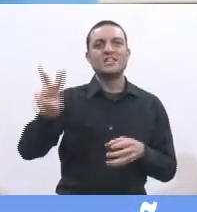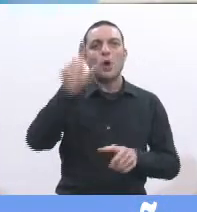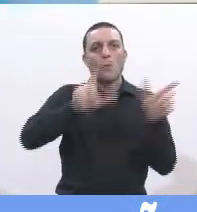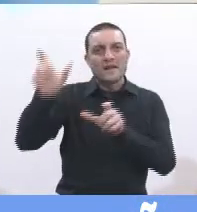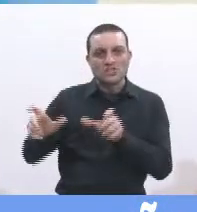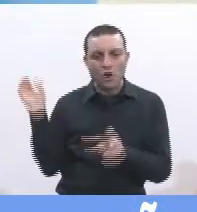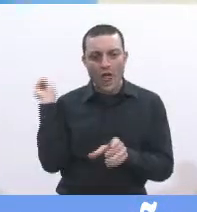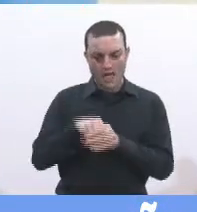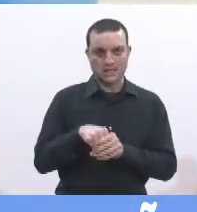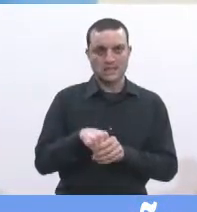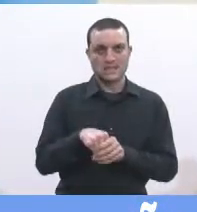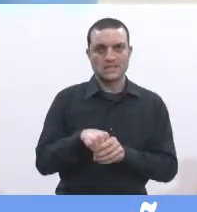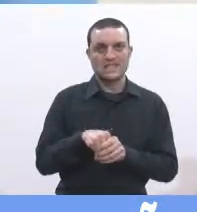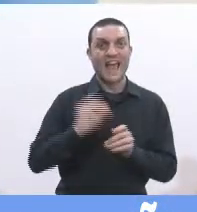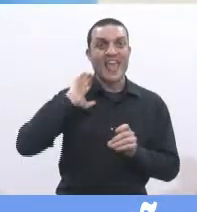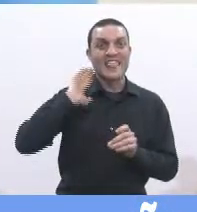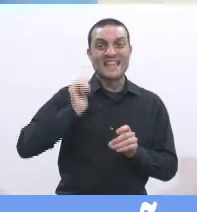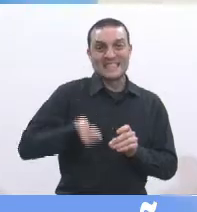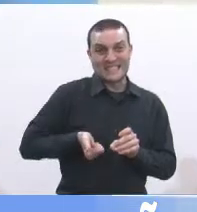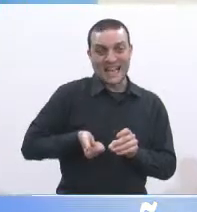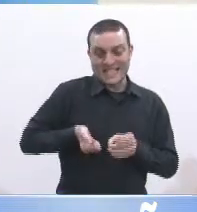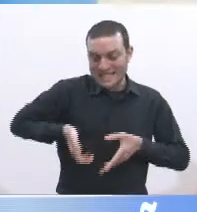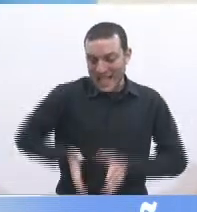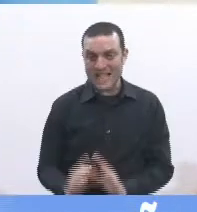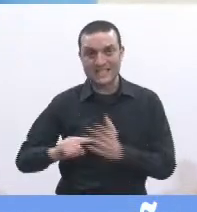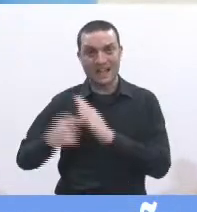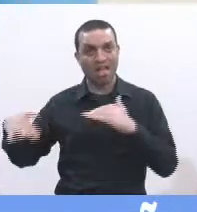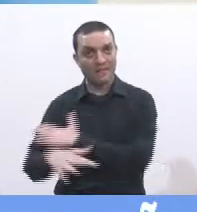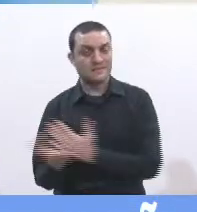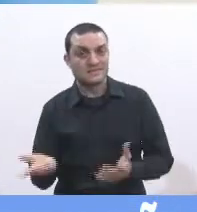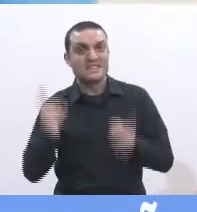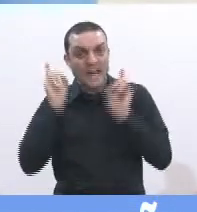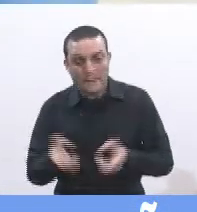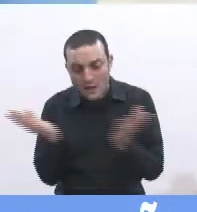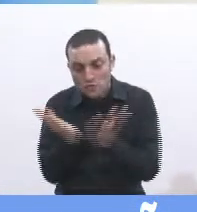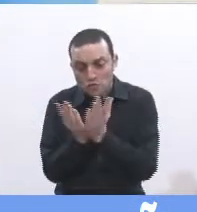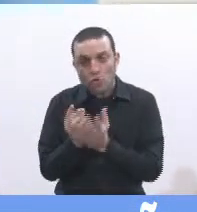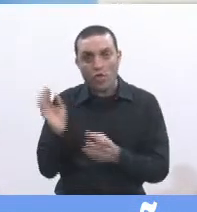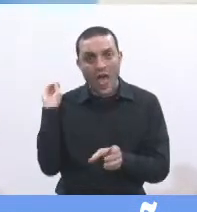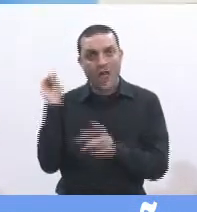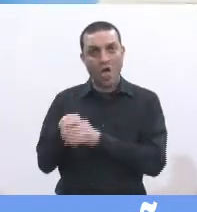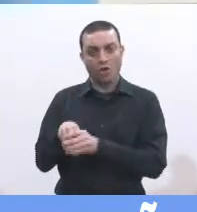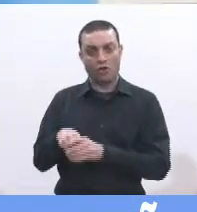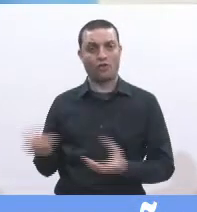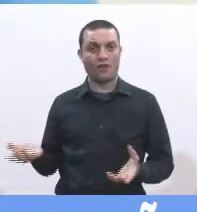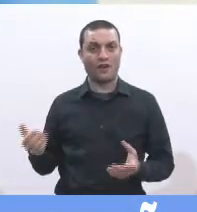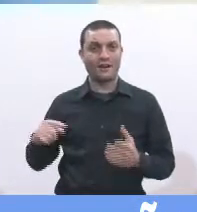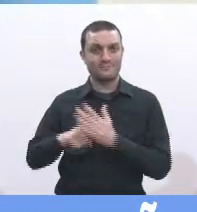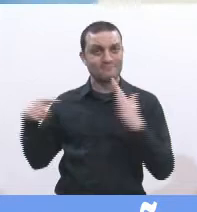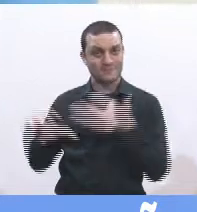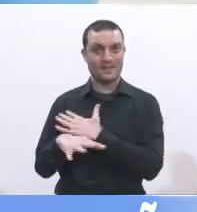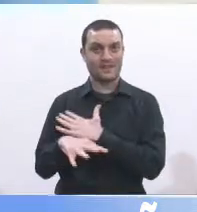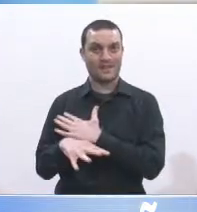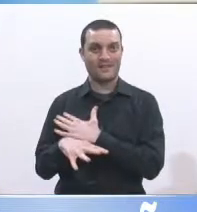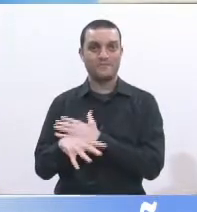ciudad que ustedes tanto detestan y dicen por todos lados todas las cosas que detestan que tiene la ciudad de Buenos Aires, yo les